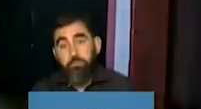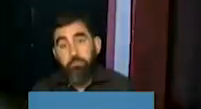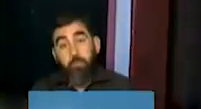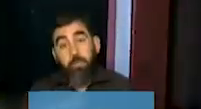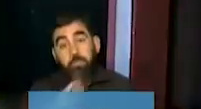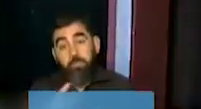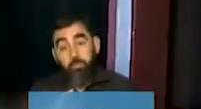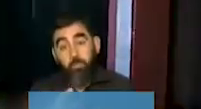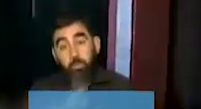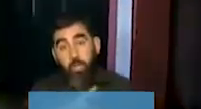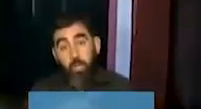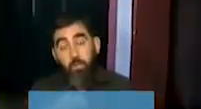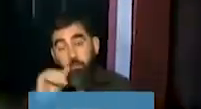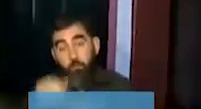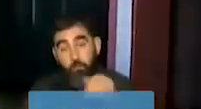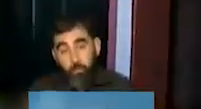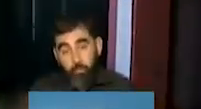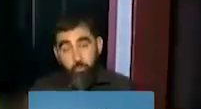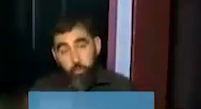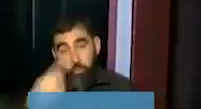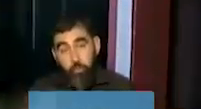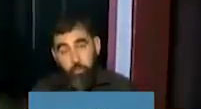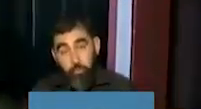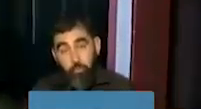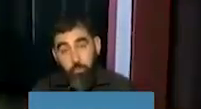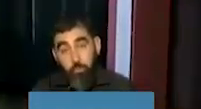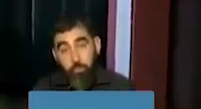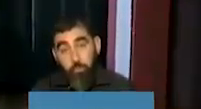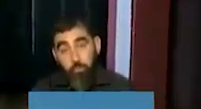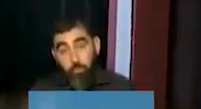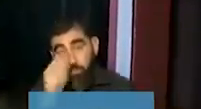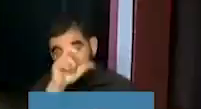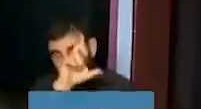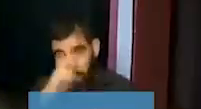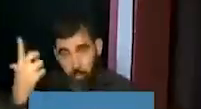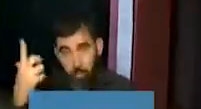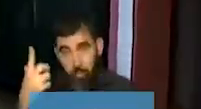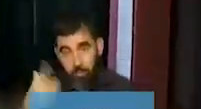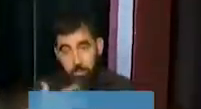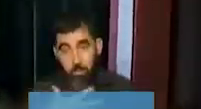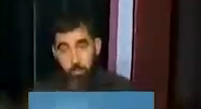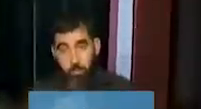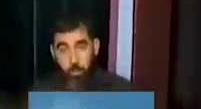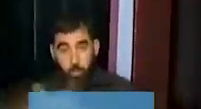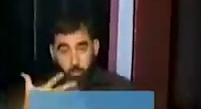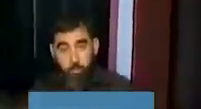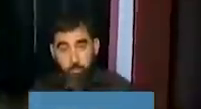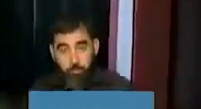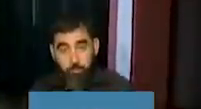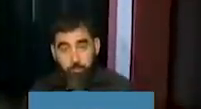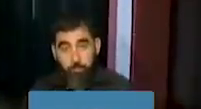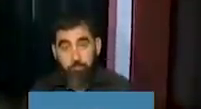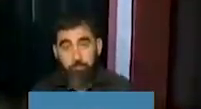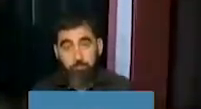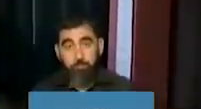la segunda vuelta electoral al doctor Luis Alberto Lacalle.